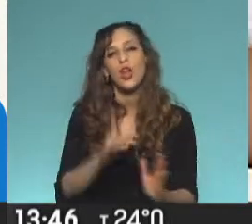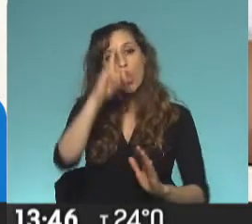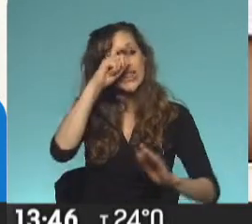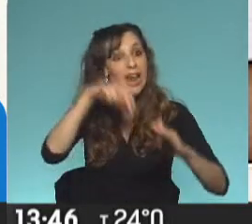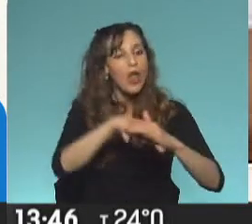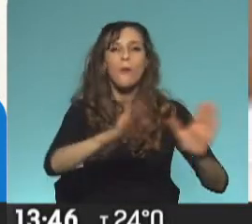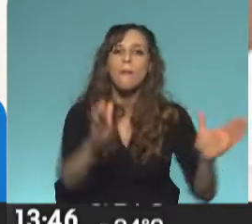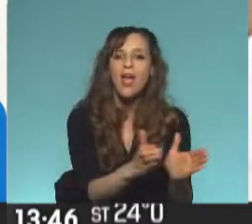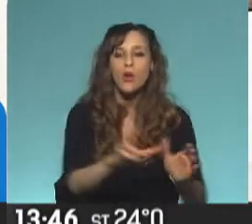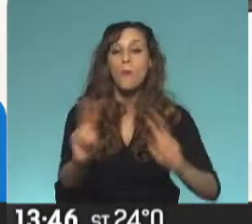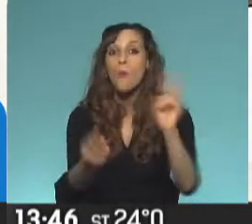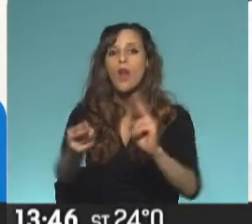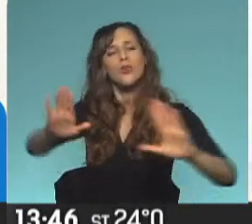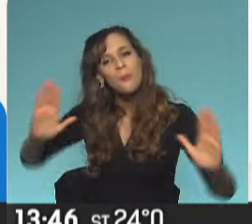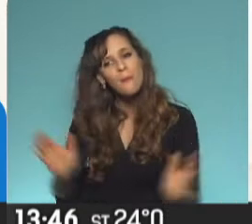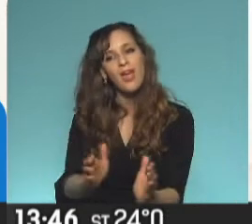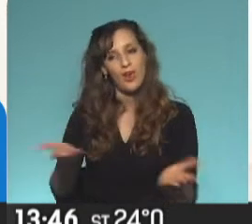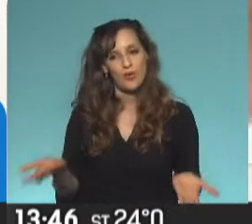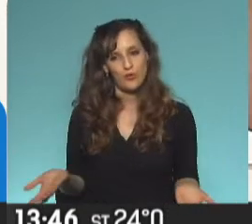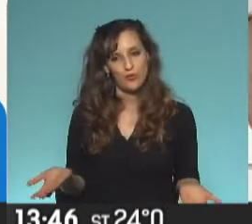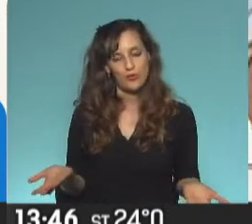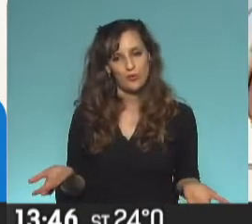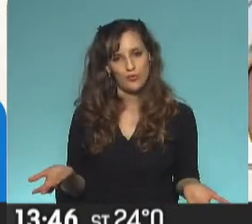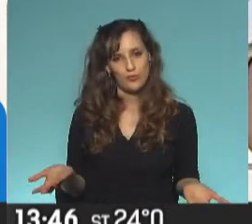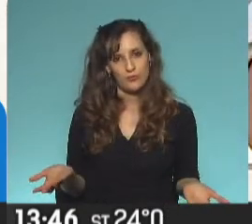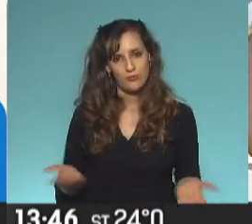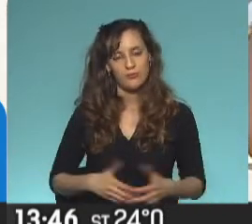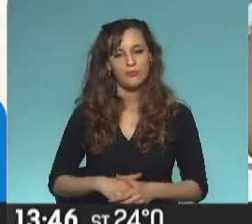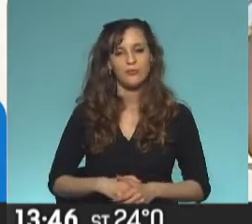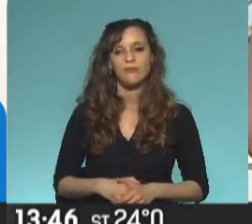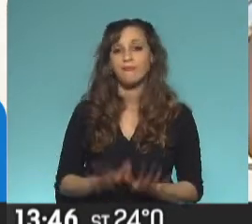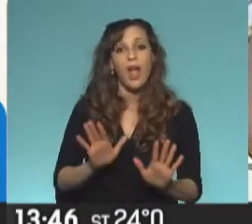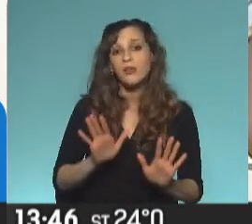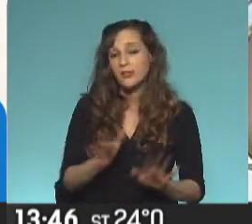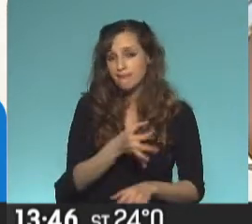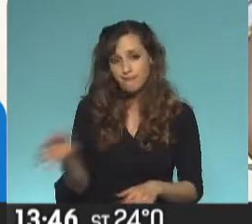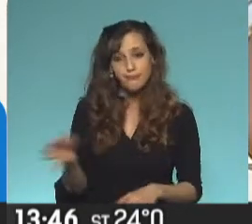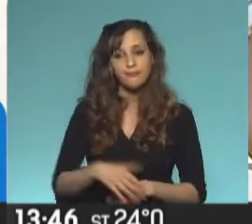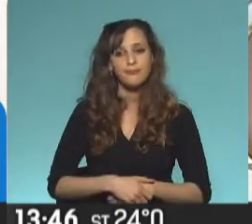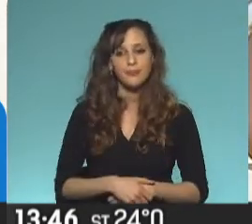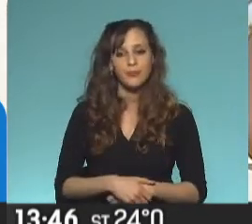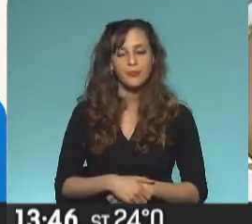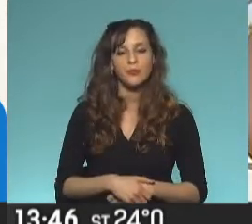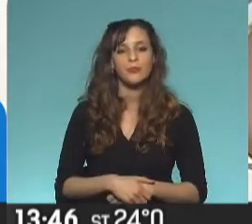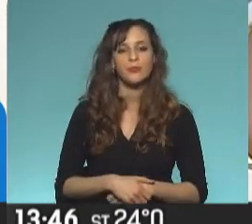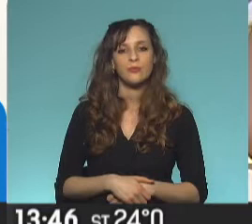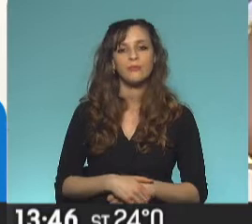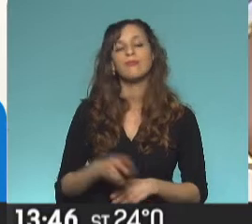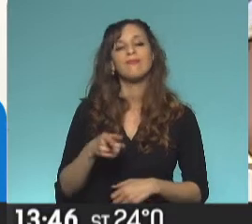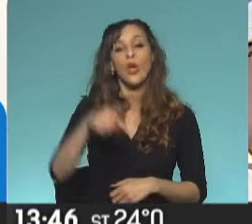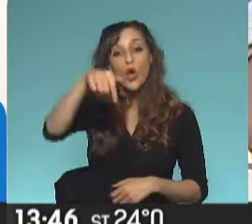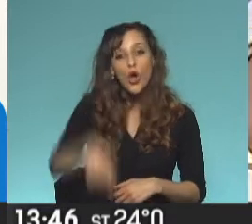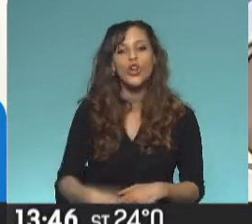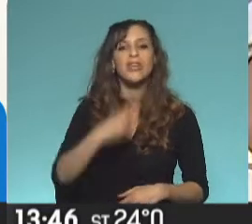y los muertos también porque esto es inexorable porque esto es inexorable con lo cual es al revés lo que queremos soy